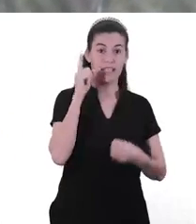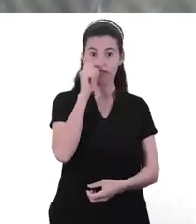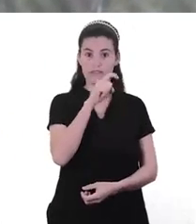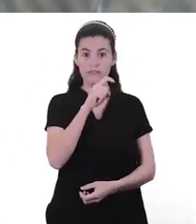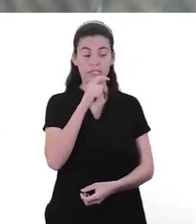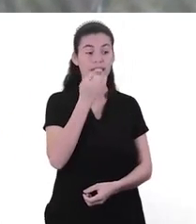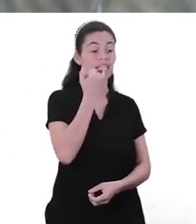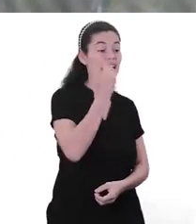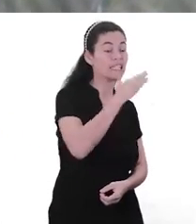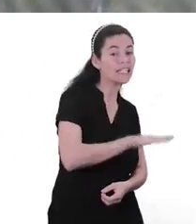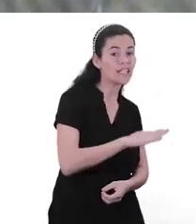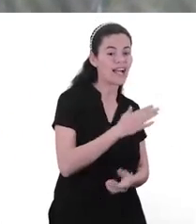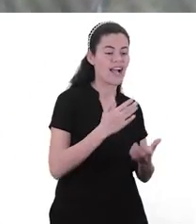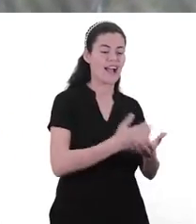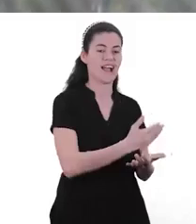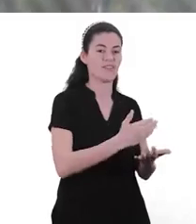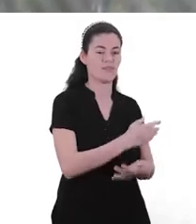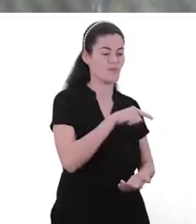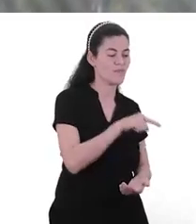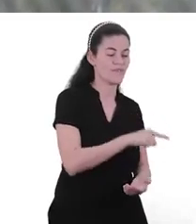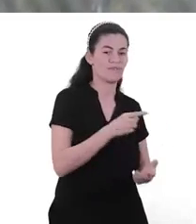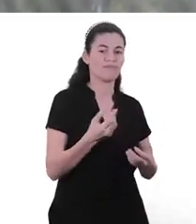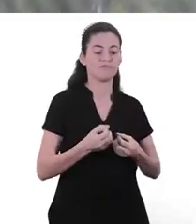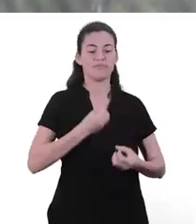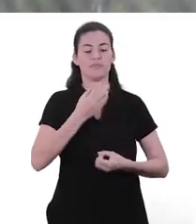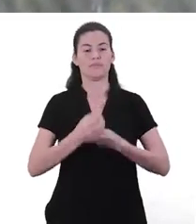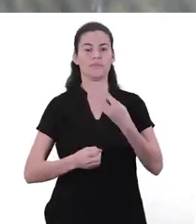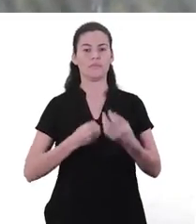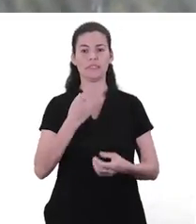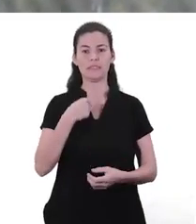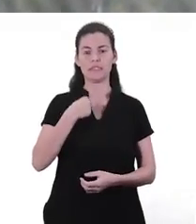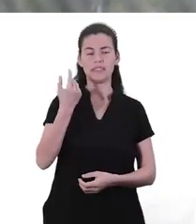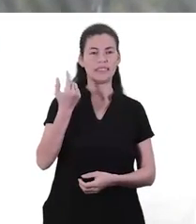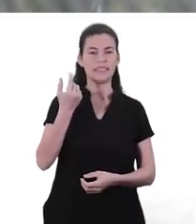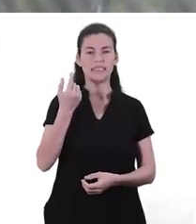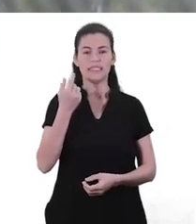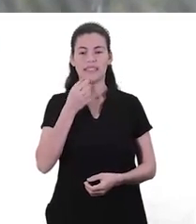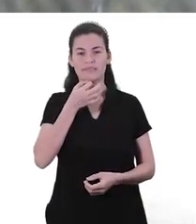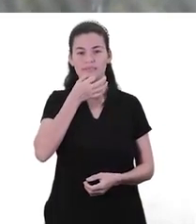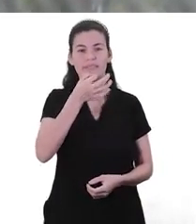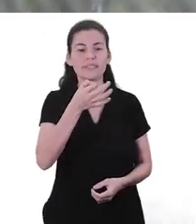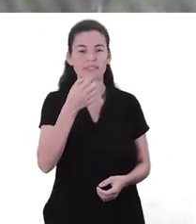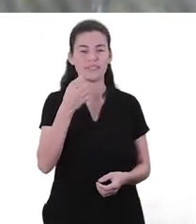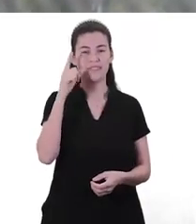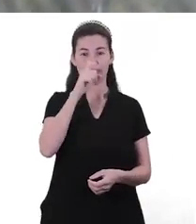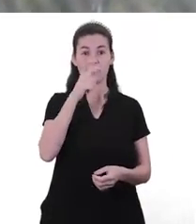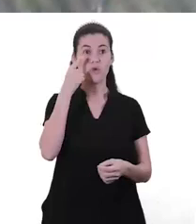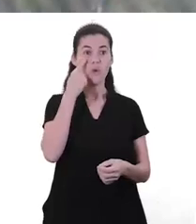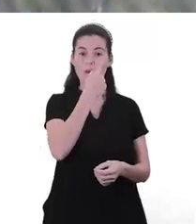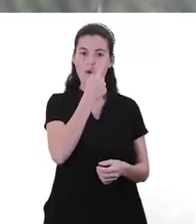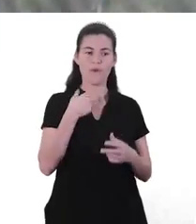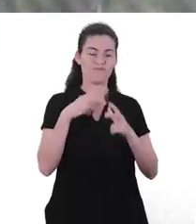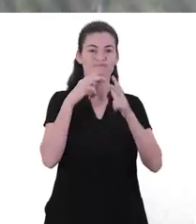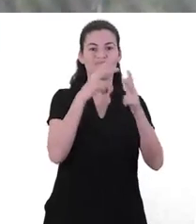ese elemento de lo que yo no te puedo decir a vos con la cara, lo puedo decir ahí expresando eso. O